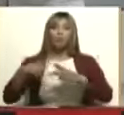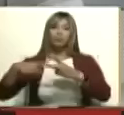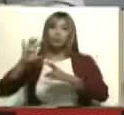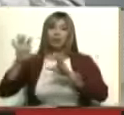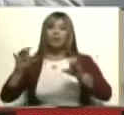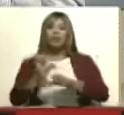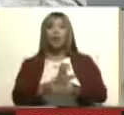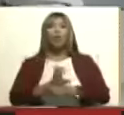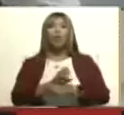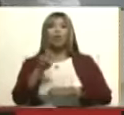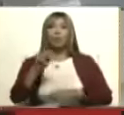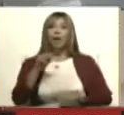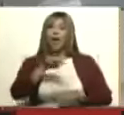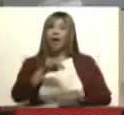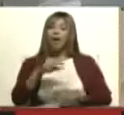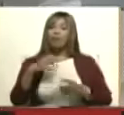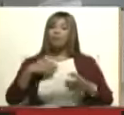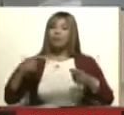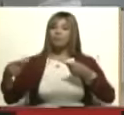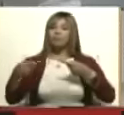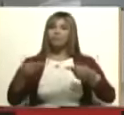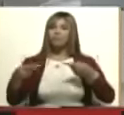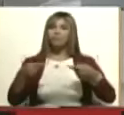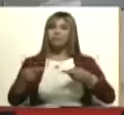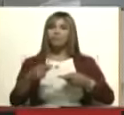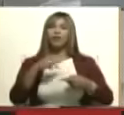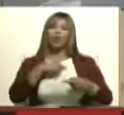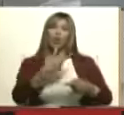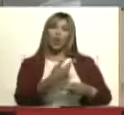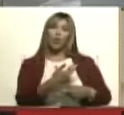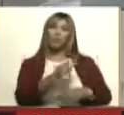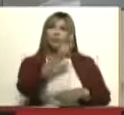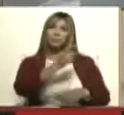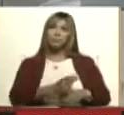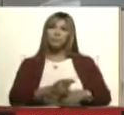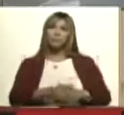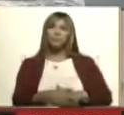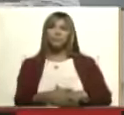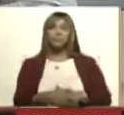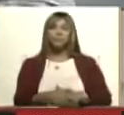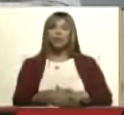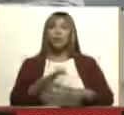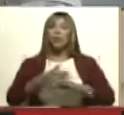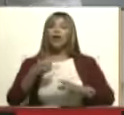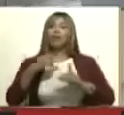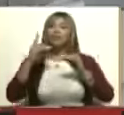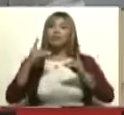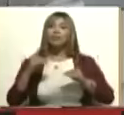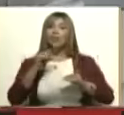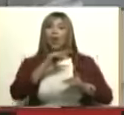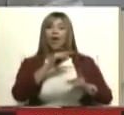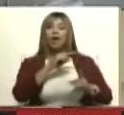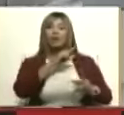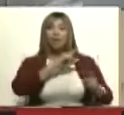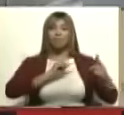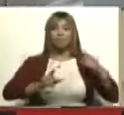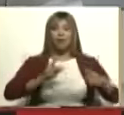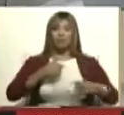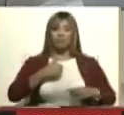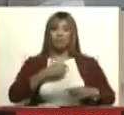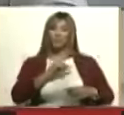en Ecuador. Y él tuvo una pelea con Natalia Mezquita porque él decidió que ella no siguiera siendo su